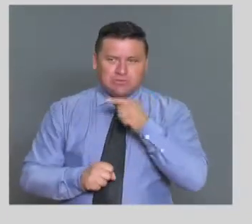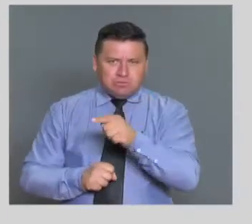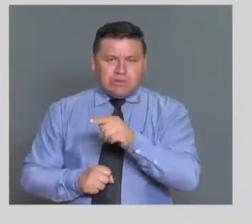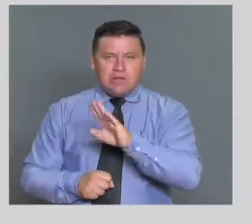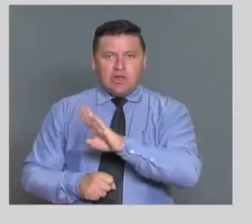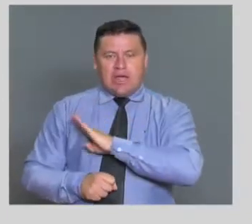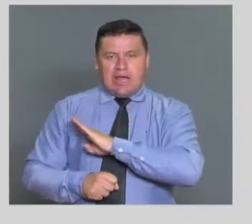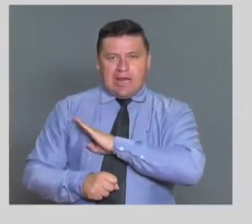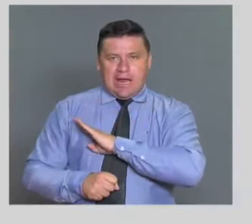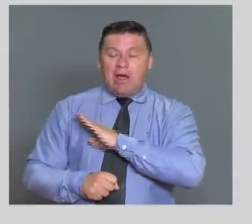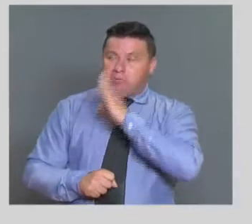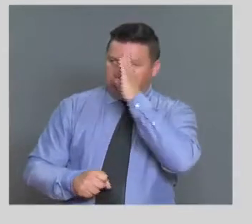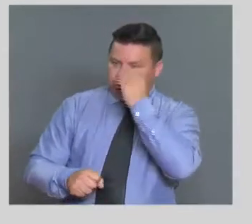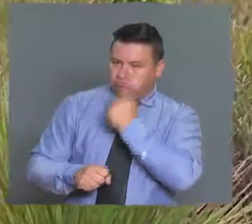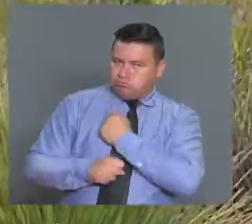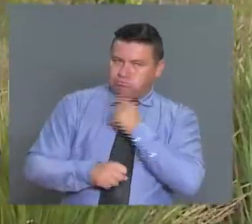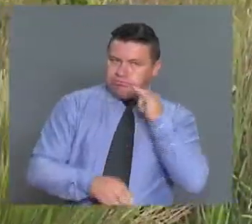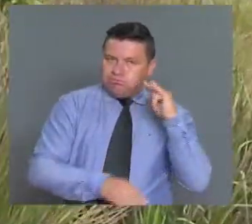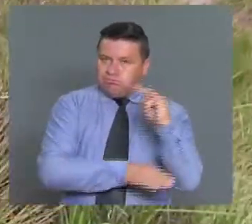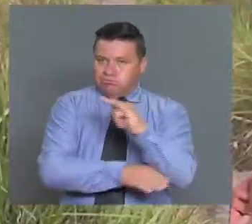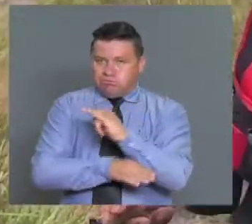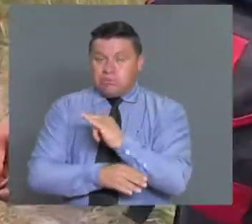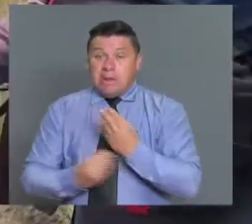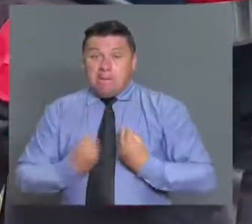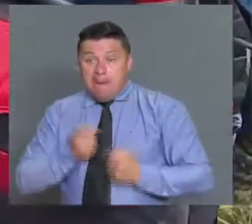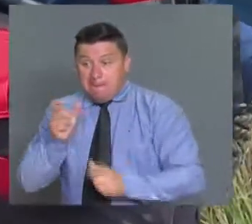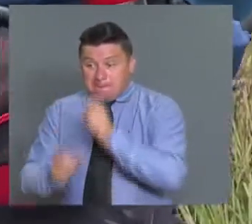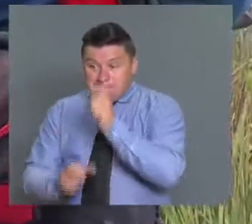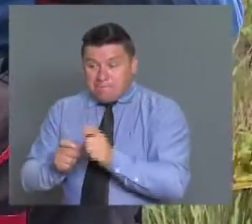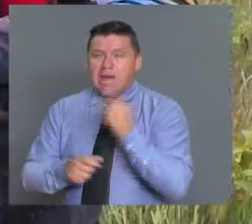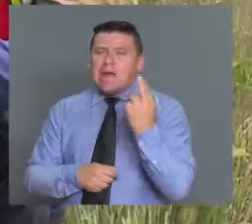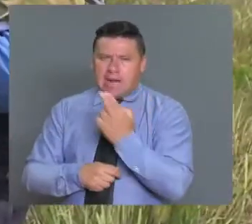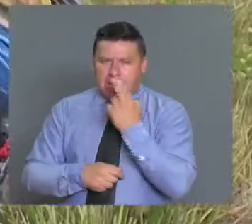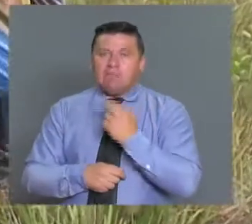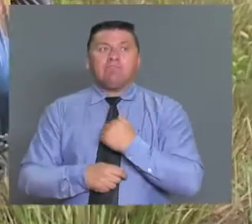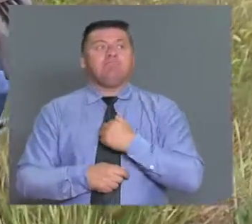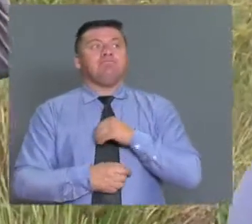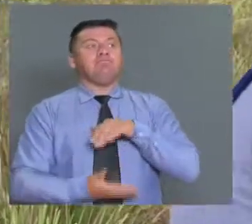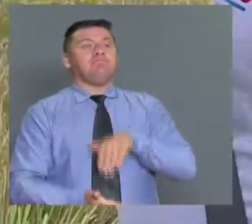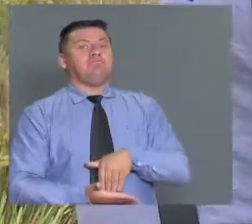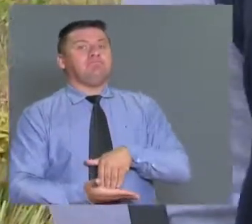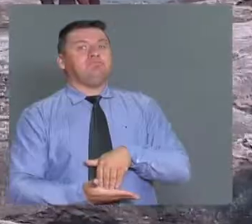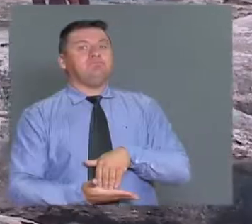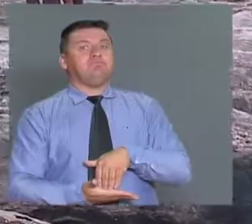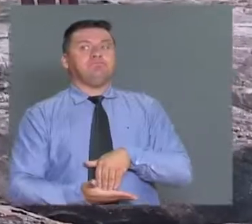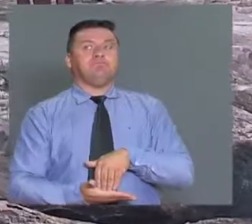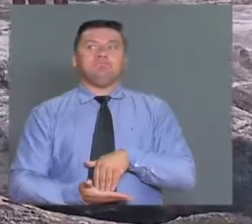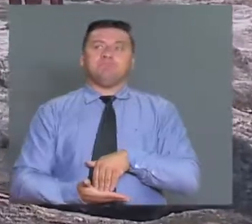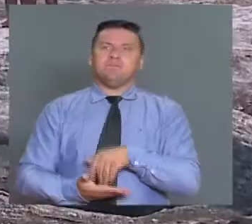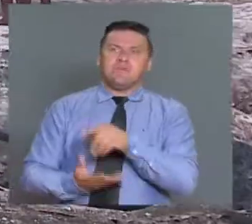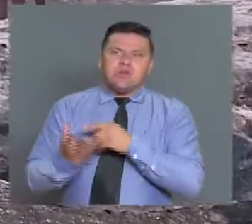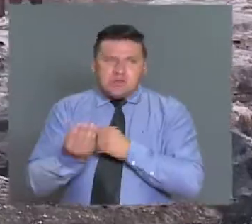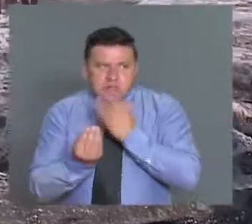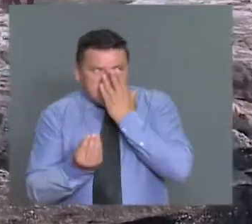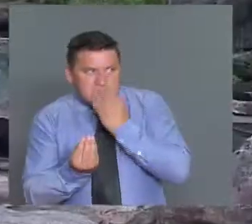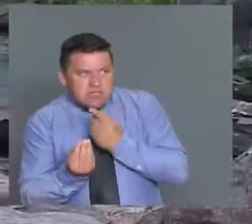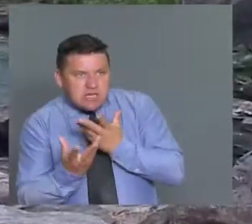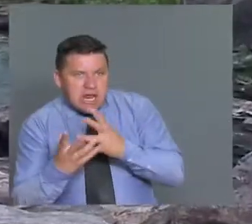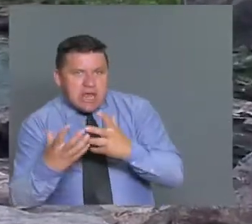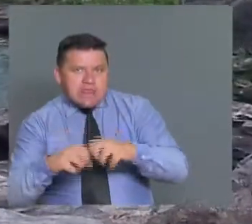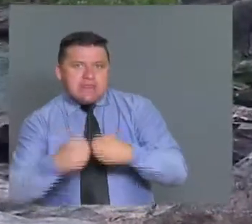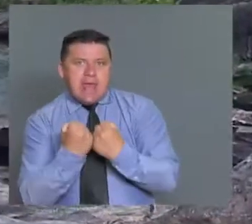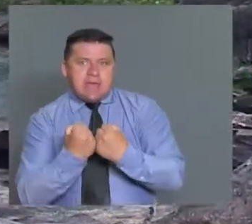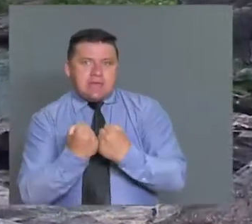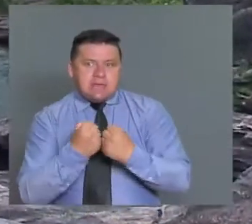la Alcaldía del municipio. Los habitantes de la Macarena en repetidas ocasiones han tenido que enfrentarse a grandes grupos multinacionales que han